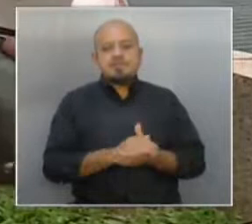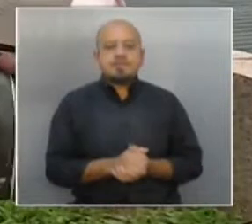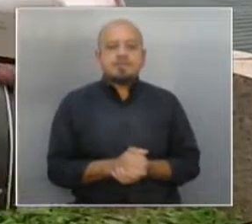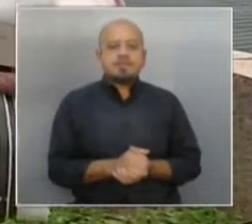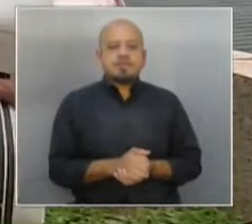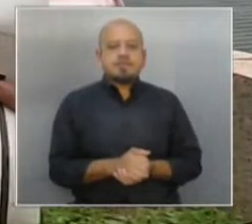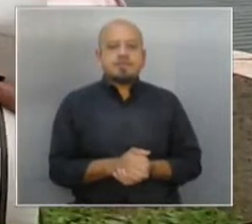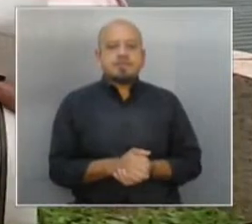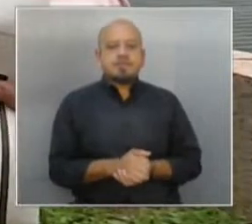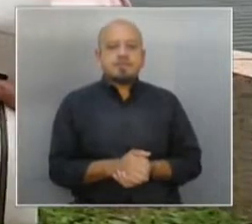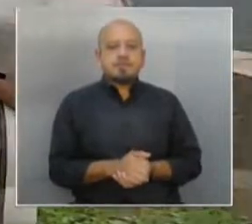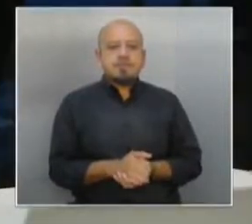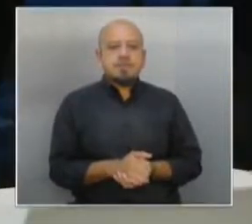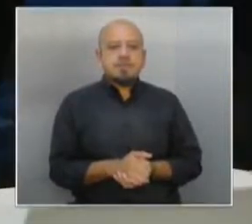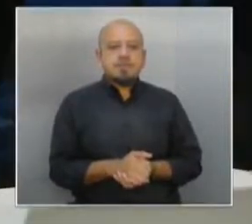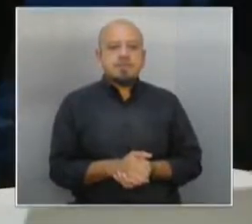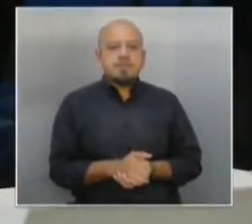quieran.